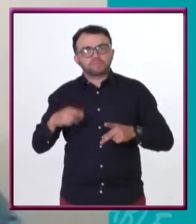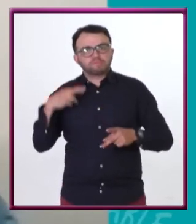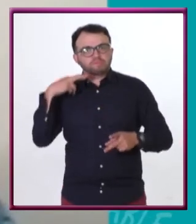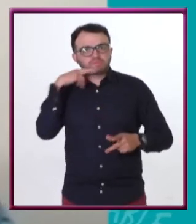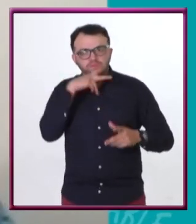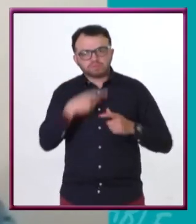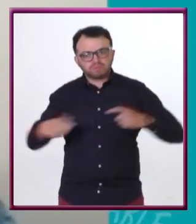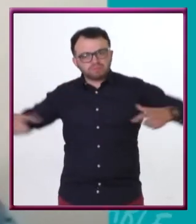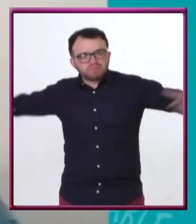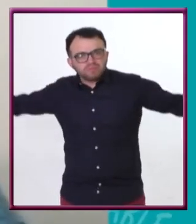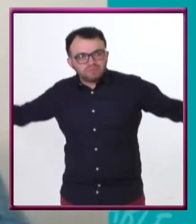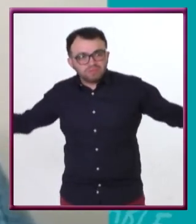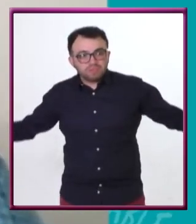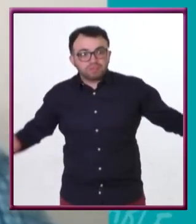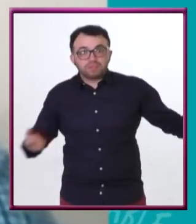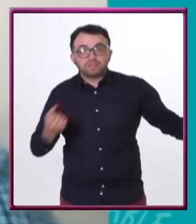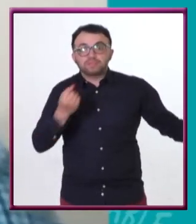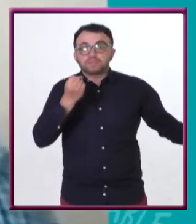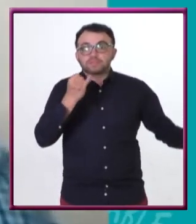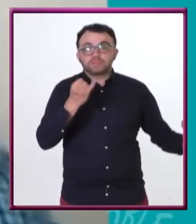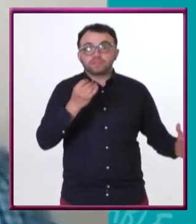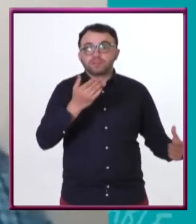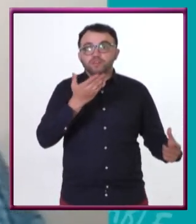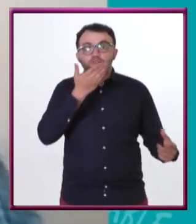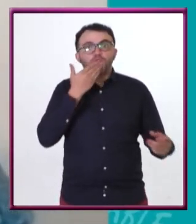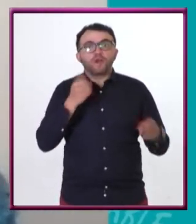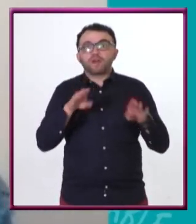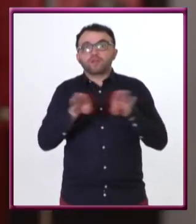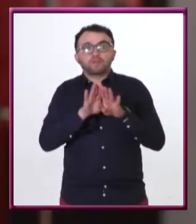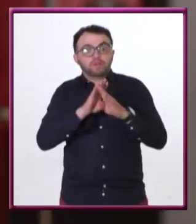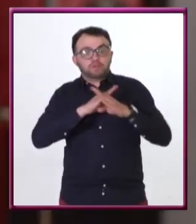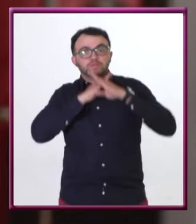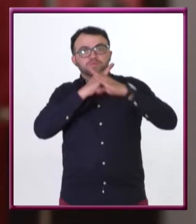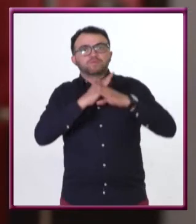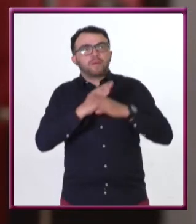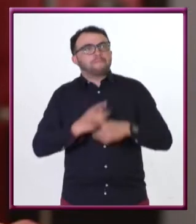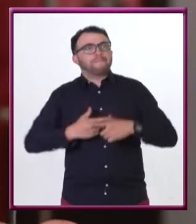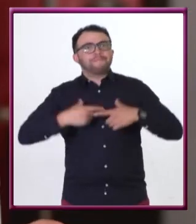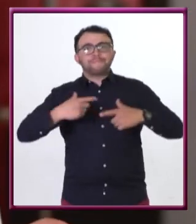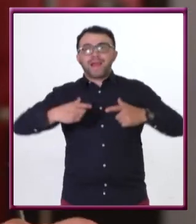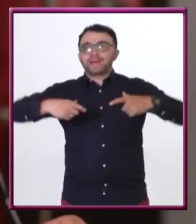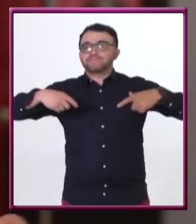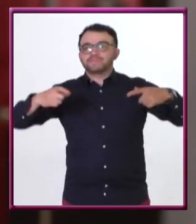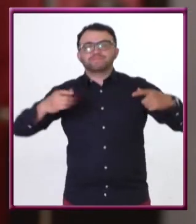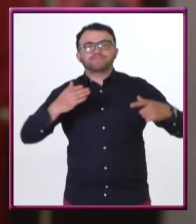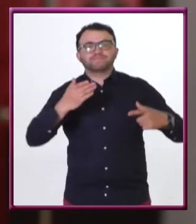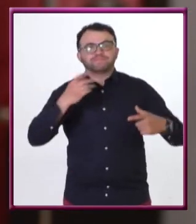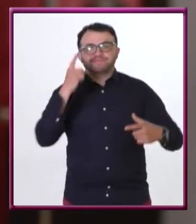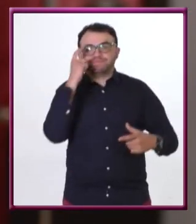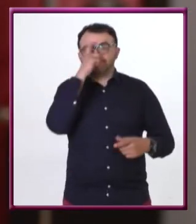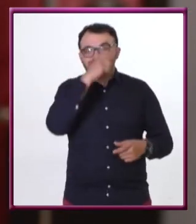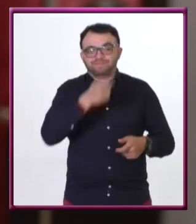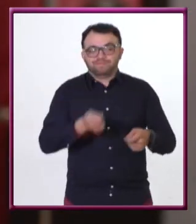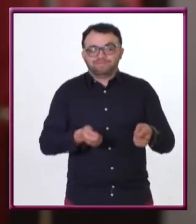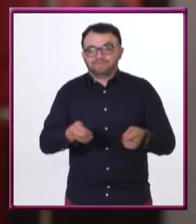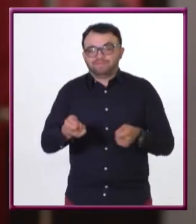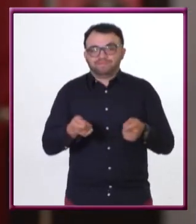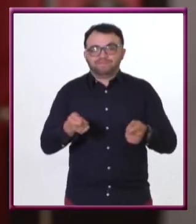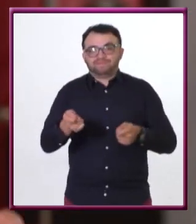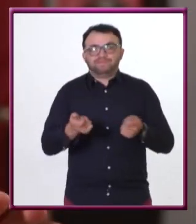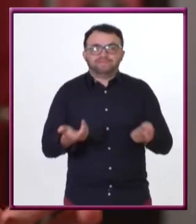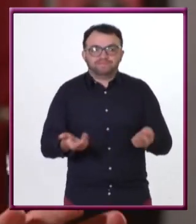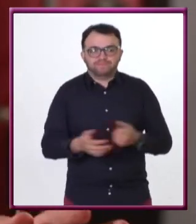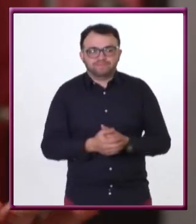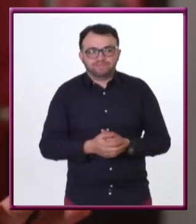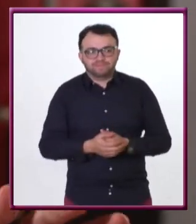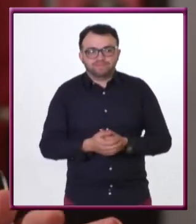Y si no tomamos medidas, pues va a crecer y crecer y crecer sin ningún control. Claro, y justo eso pues es lo que quizá